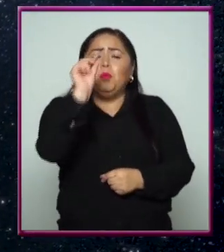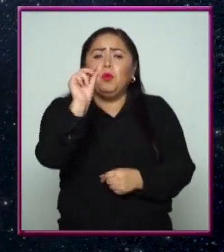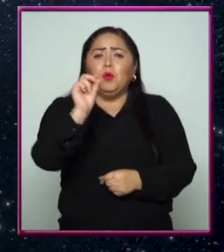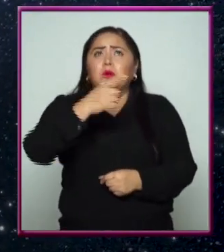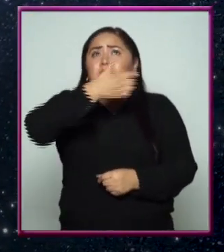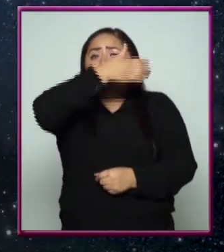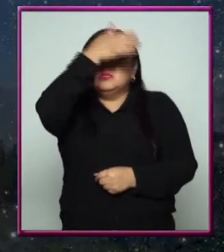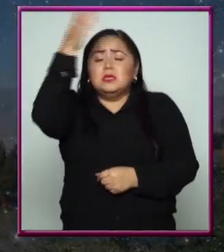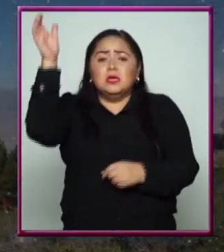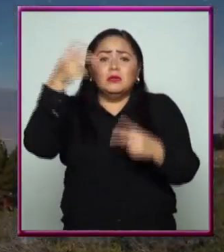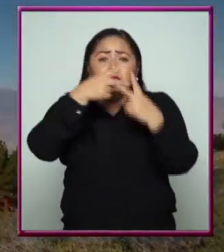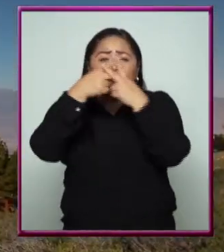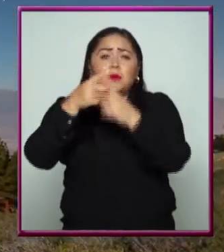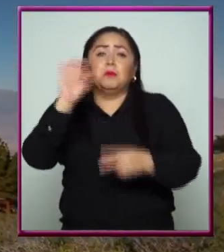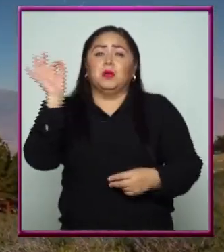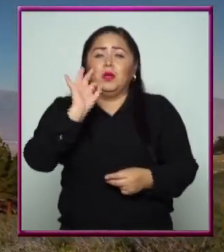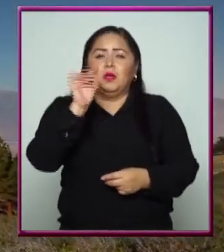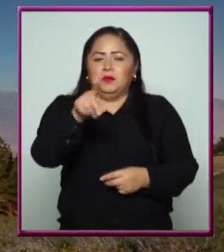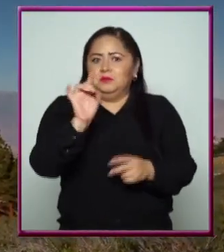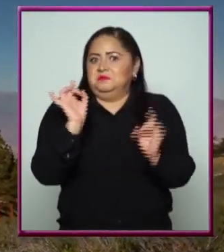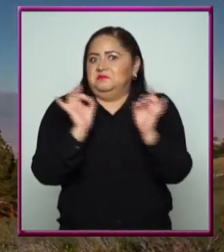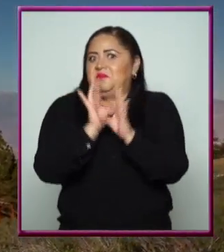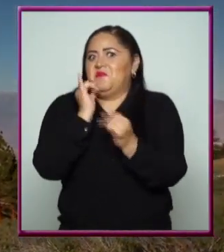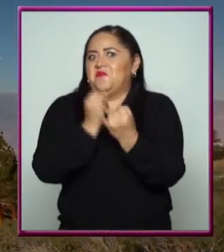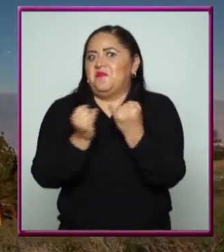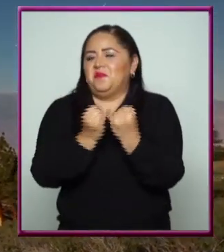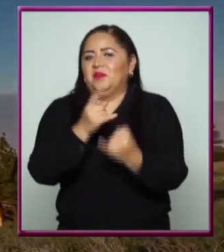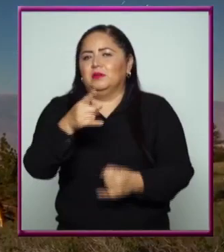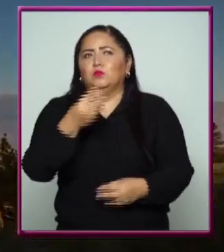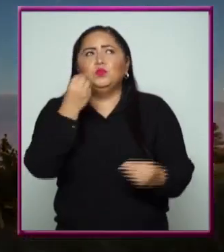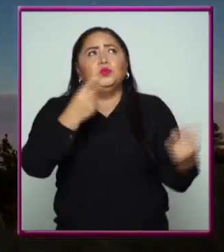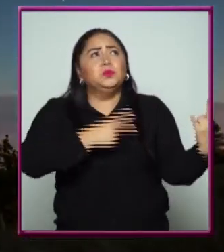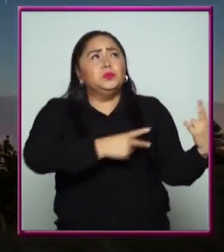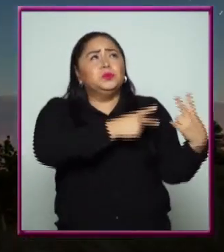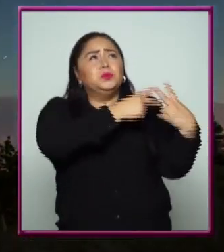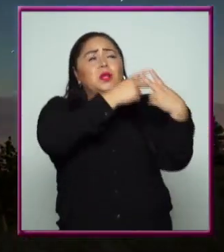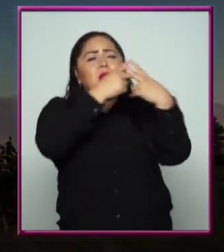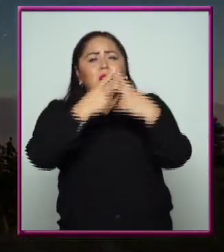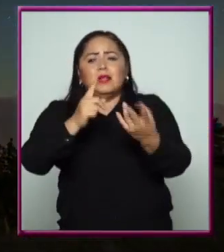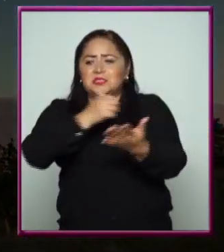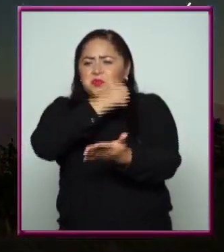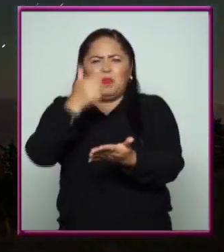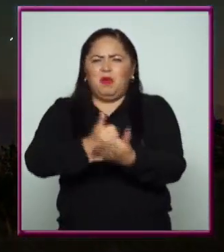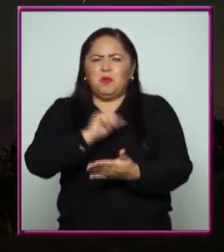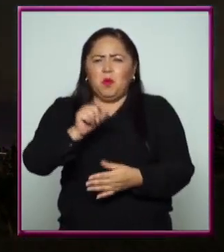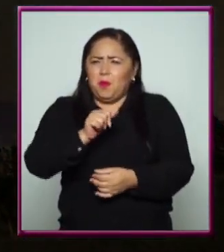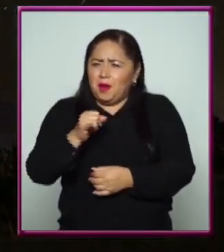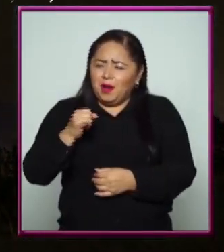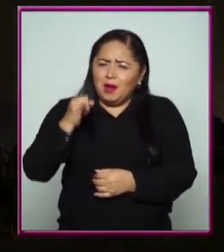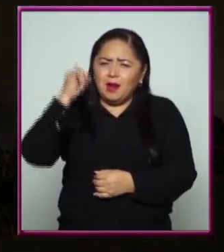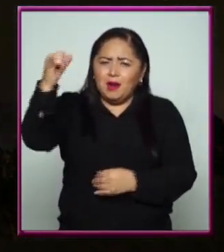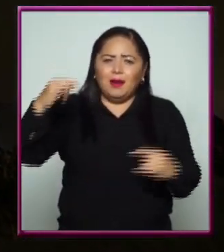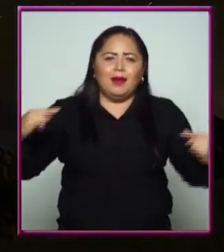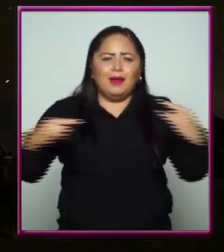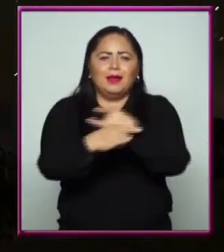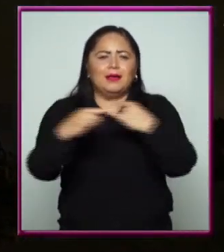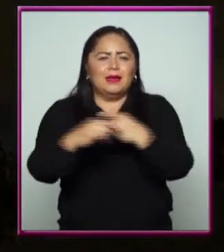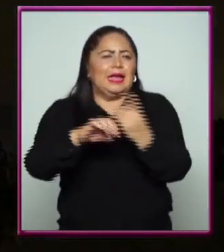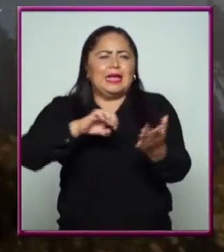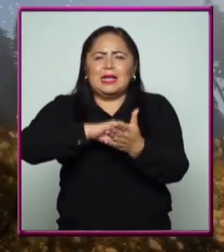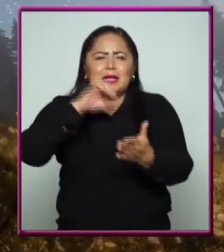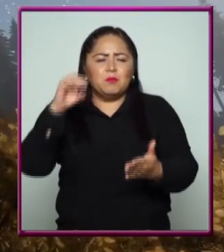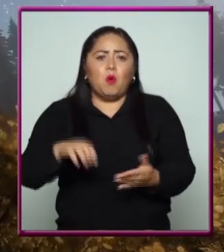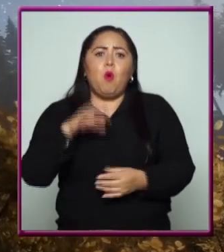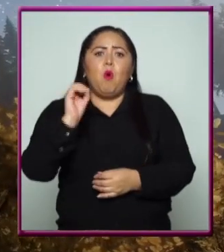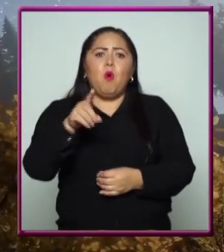del cielo. Pero si has tenido la fortuna de ver el cielo estrellado lejos de la ciudad, en la carretera por ejemplo,